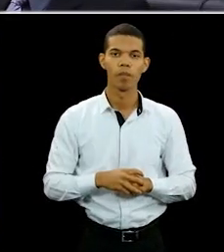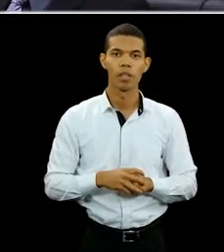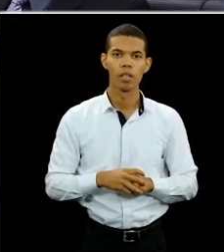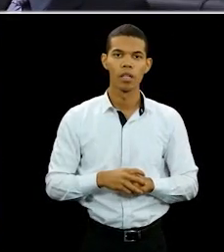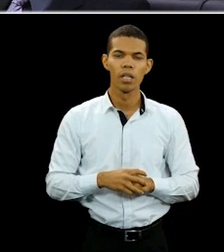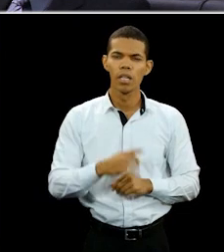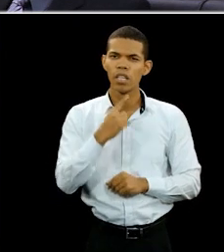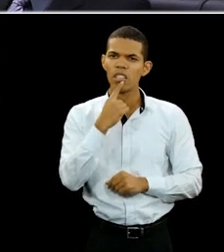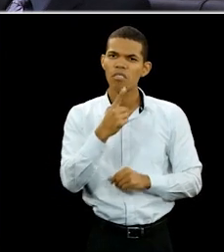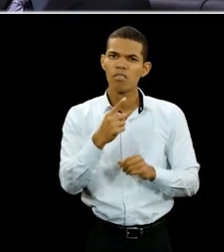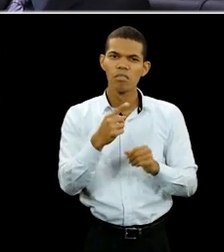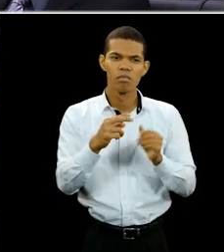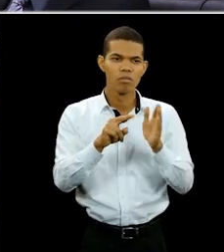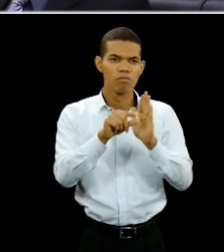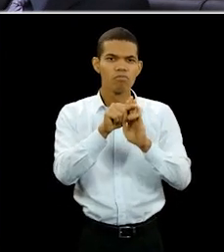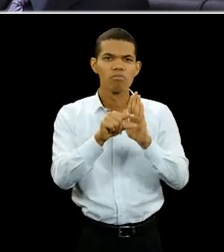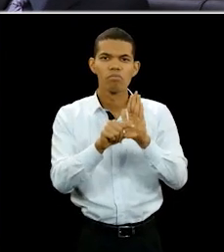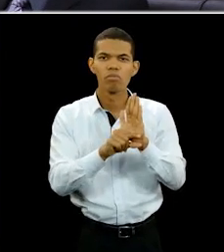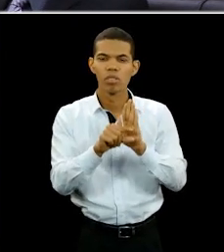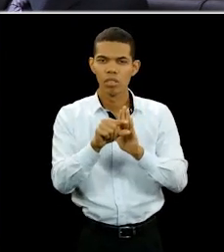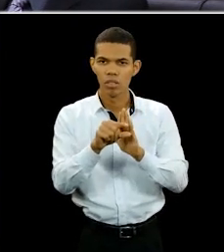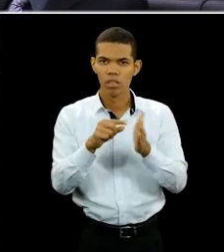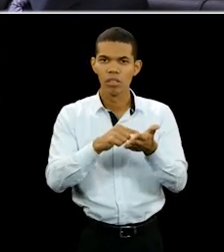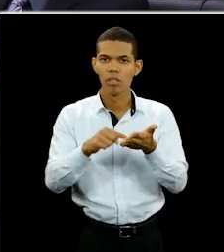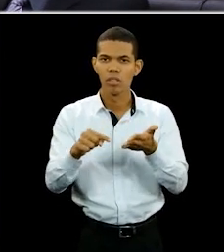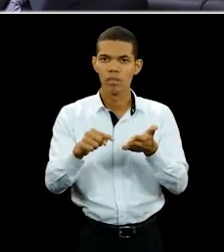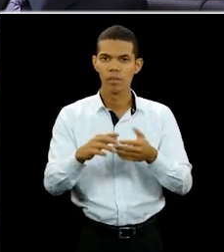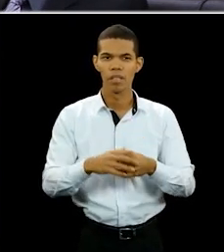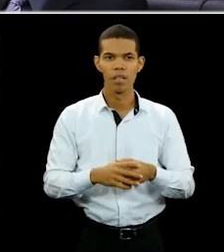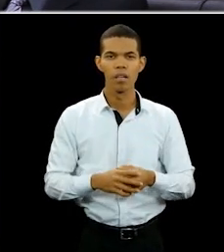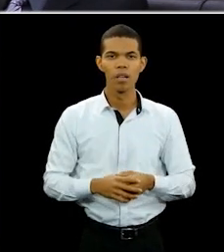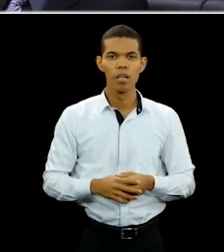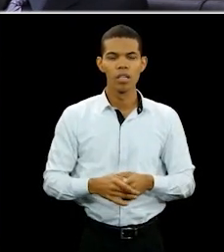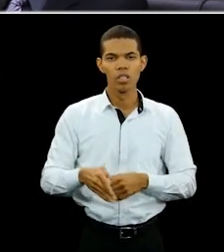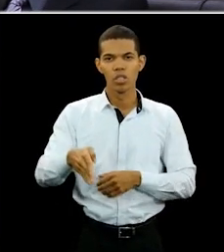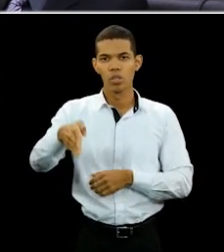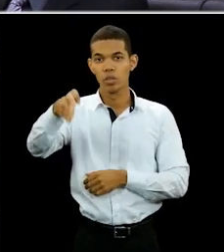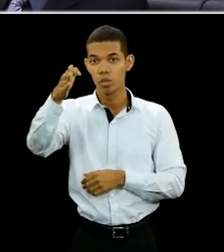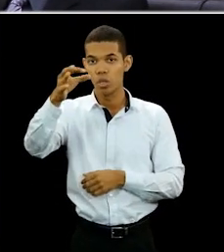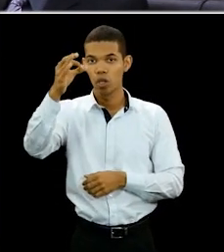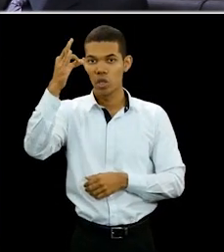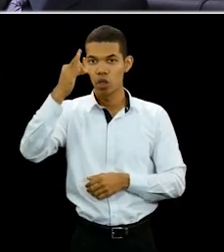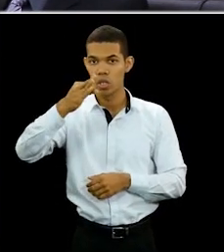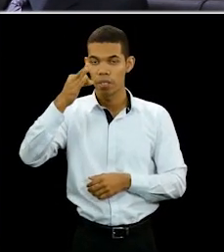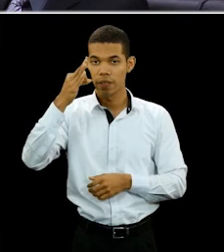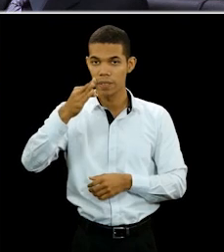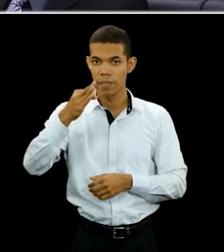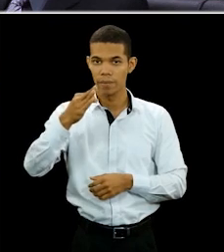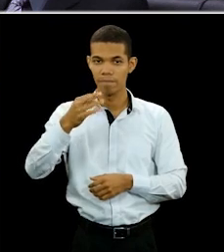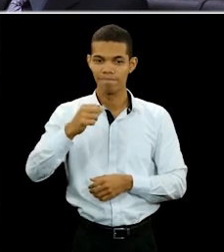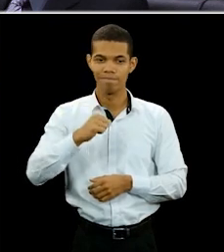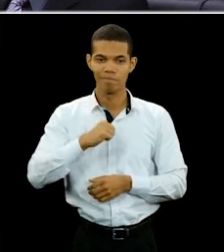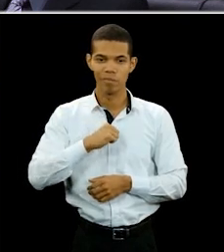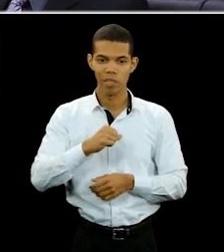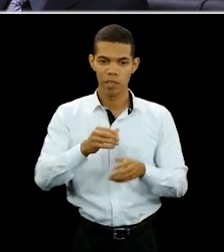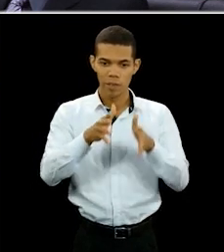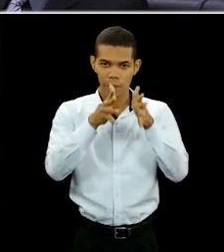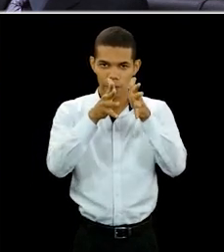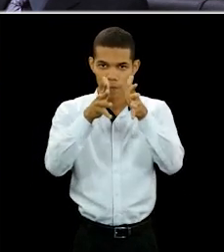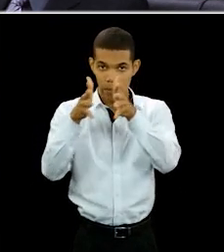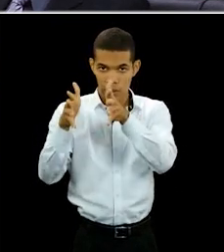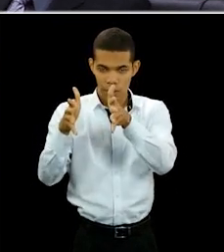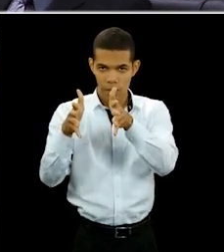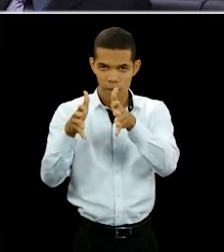pesar ancias difíciles amigos televidentes Dios siempre ha tenido un mensaje y ese mensaje es